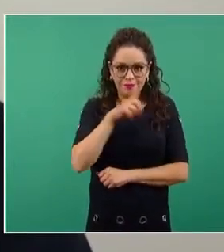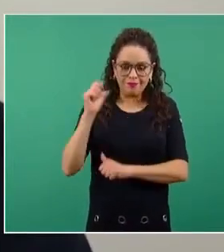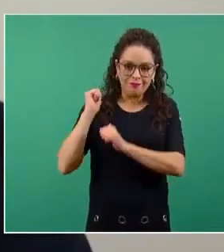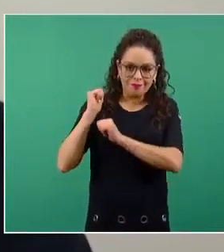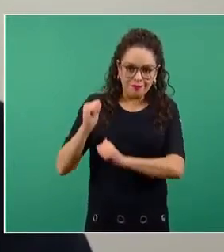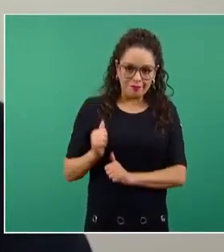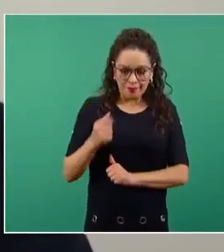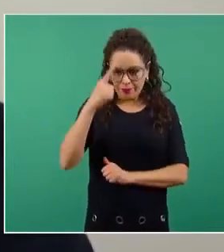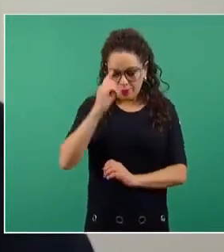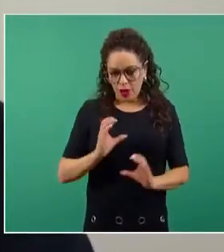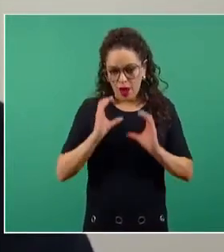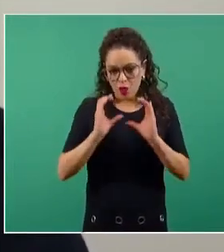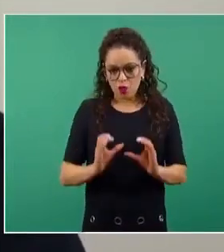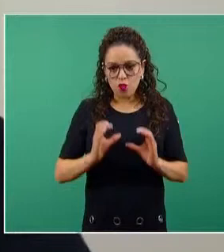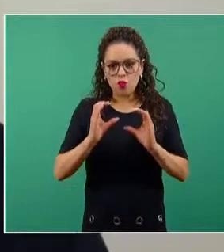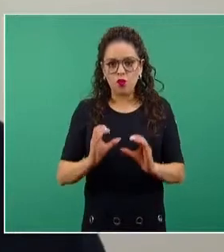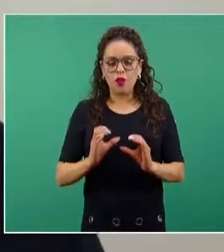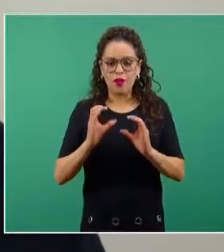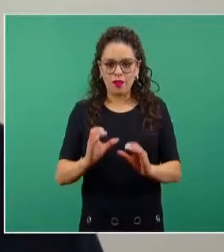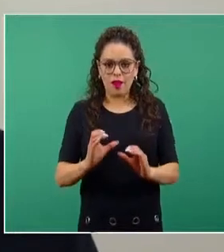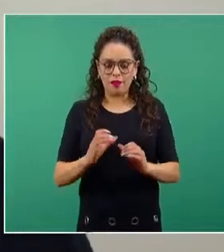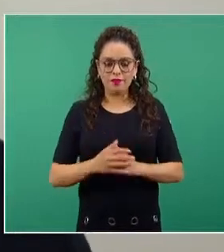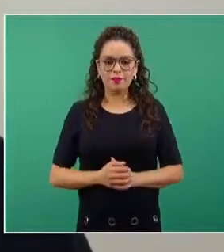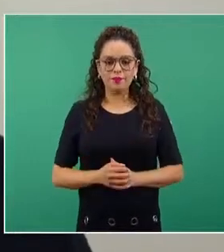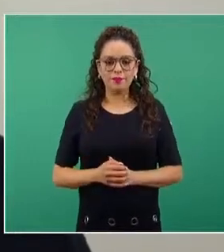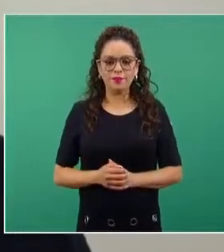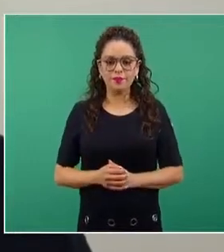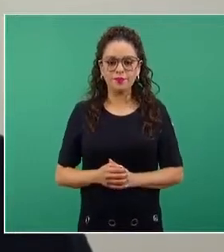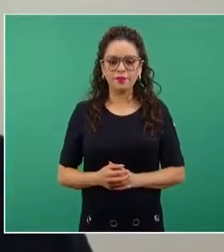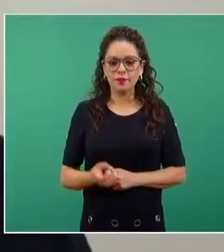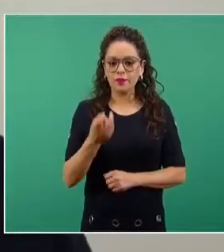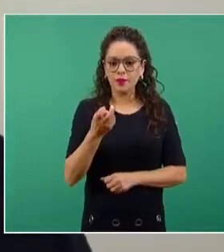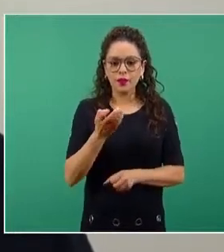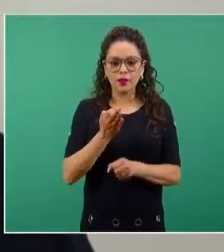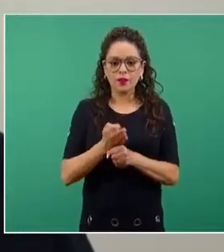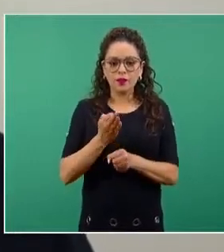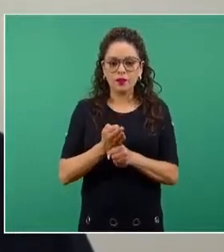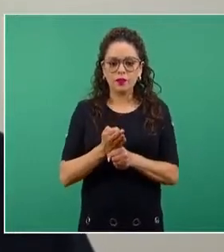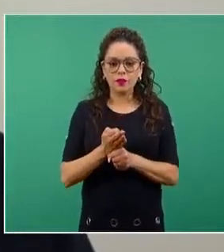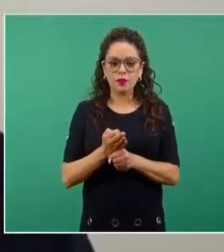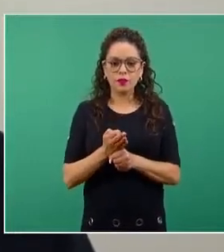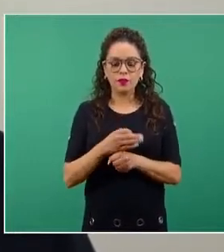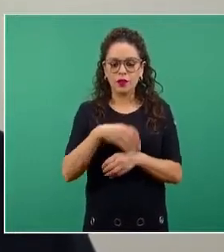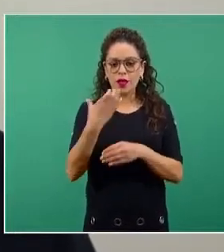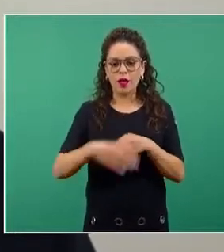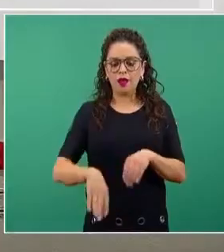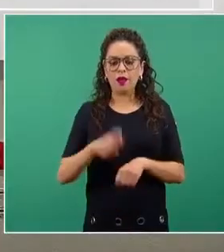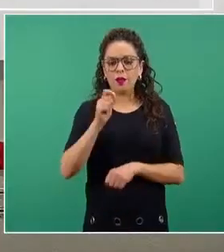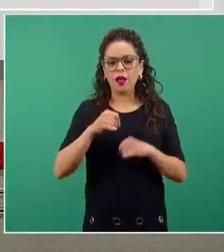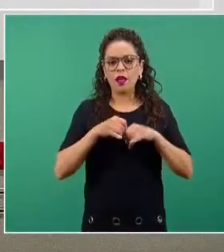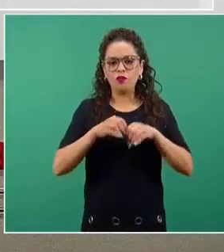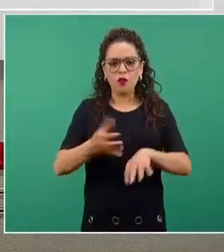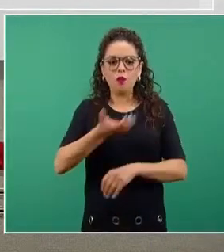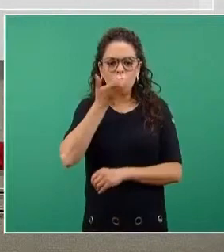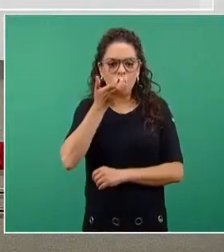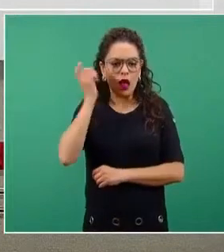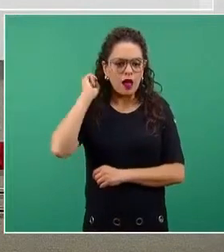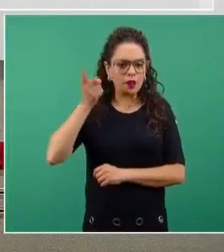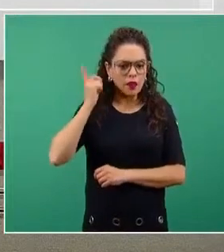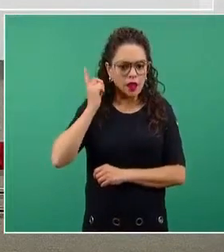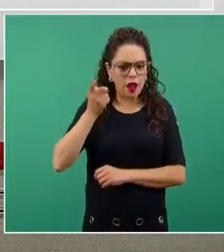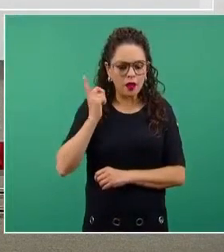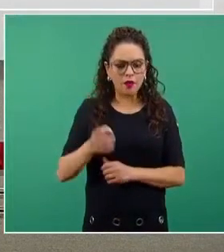medidas preventivas. Tendríamos hasta aquí entonces la actualización de la información y procederíamos a